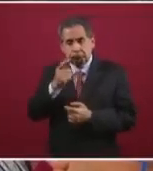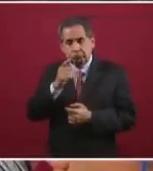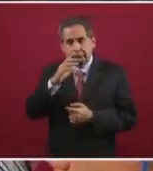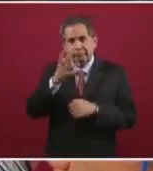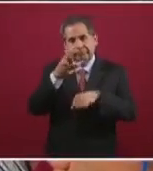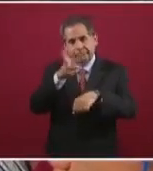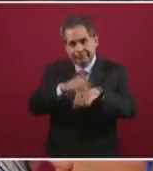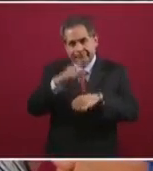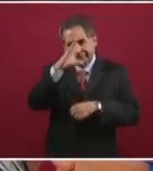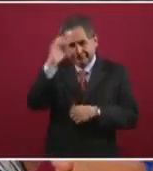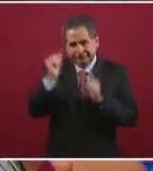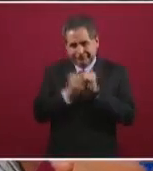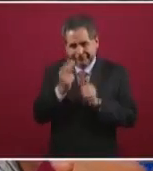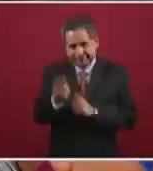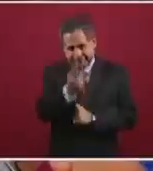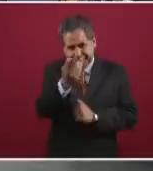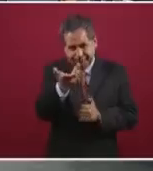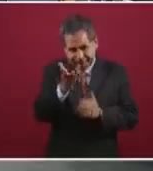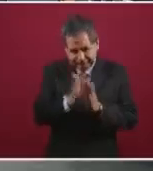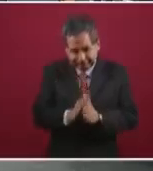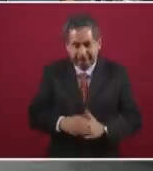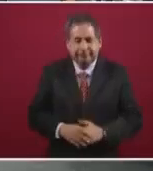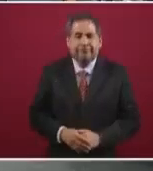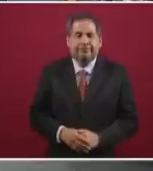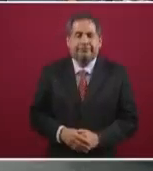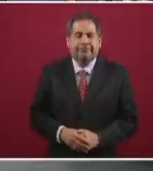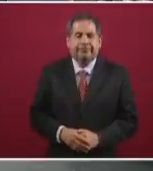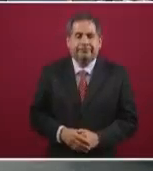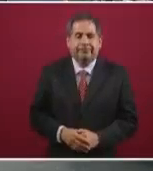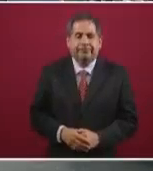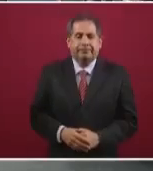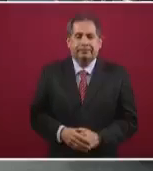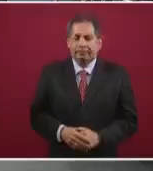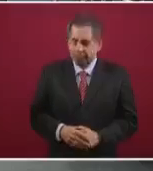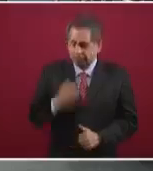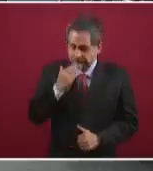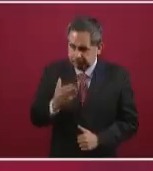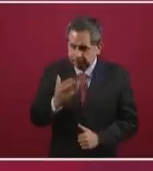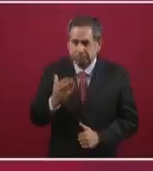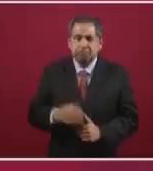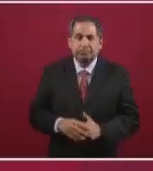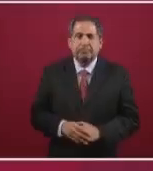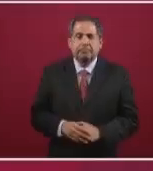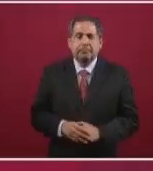foto con usted. Mucho gusto. Muy bien. Bueno, pues